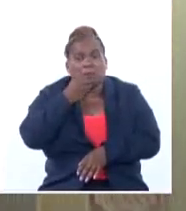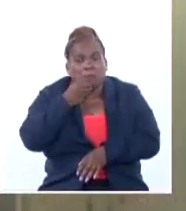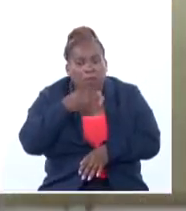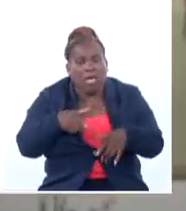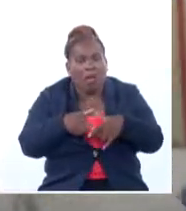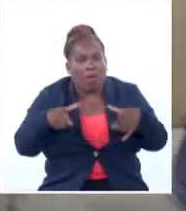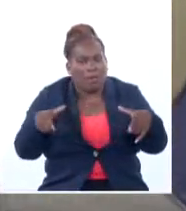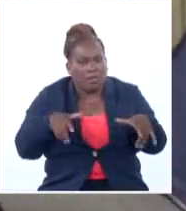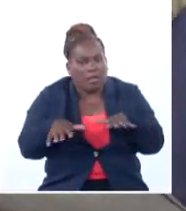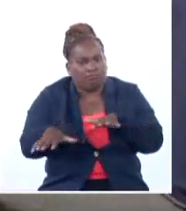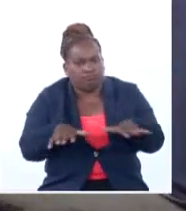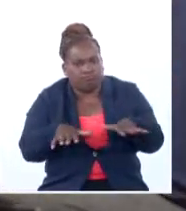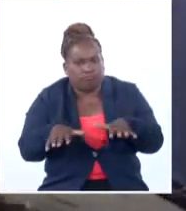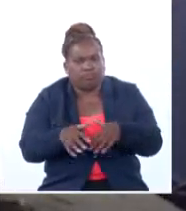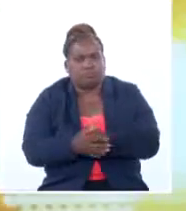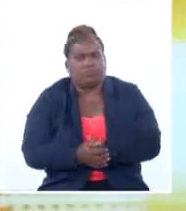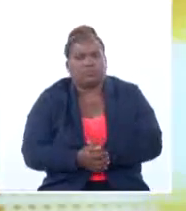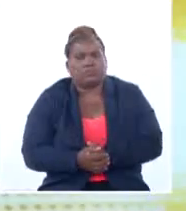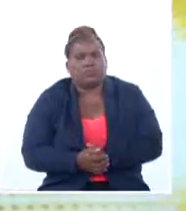estas cifras.